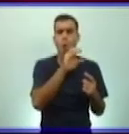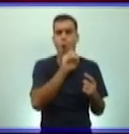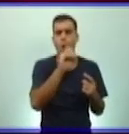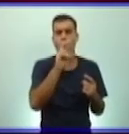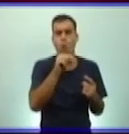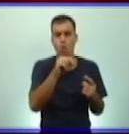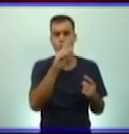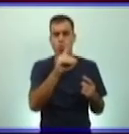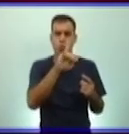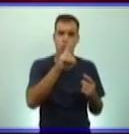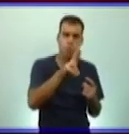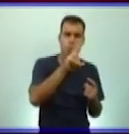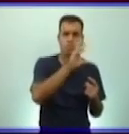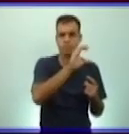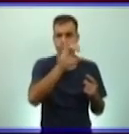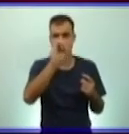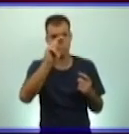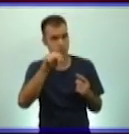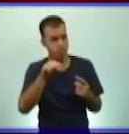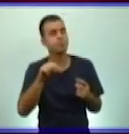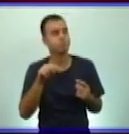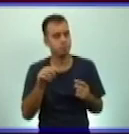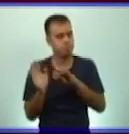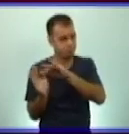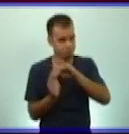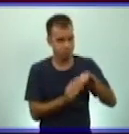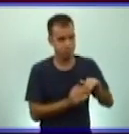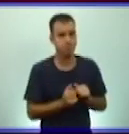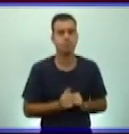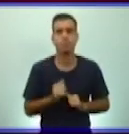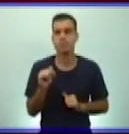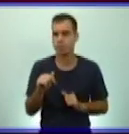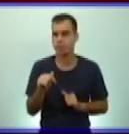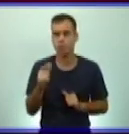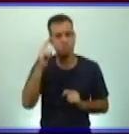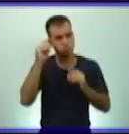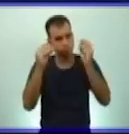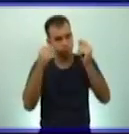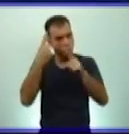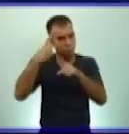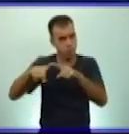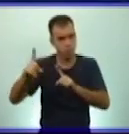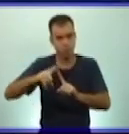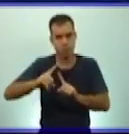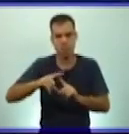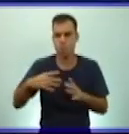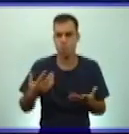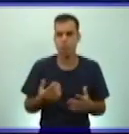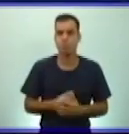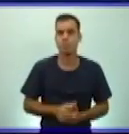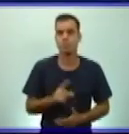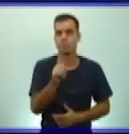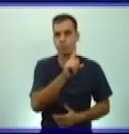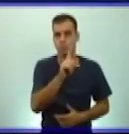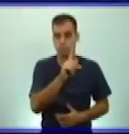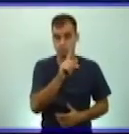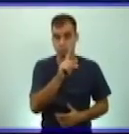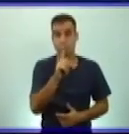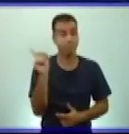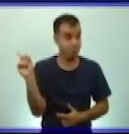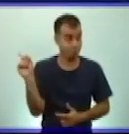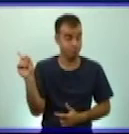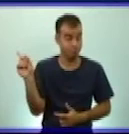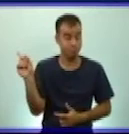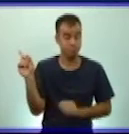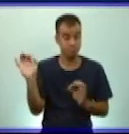conducción. Ahora bien, vamos a analizar la otra tarea. Es la tarea 11, donde ustedes tienen